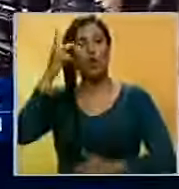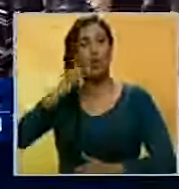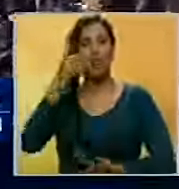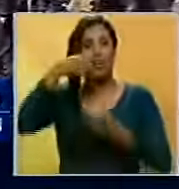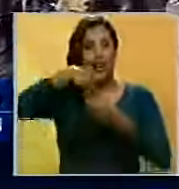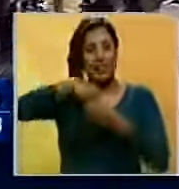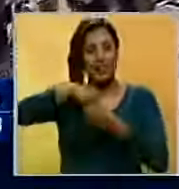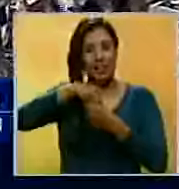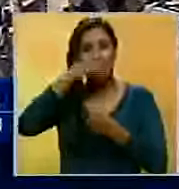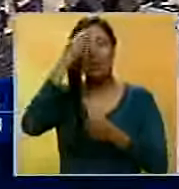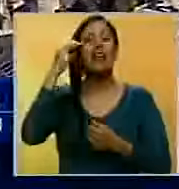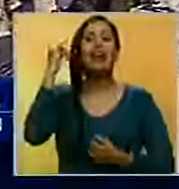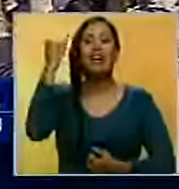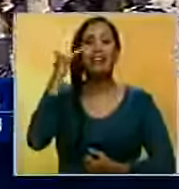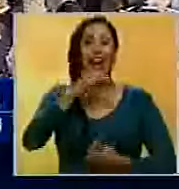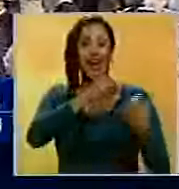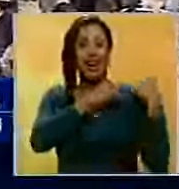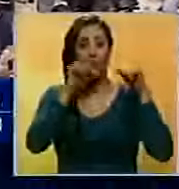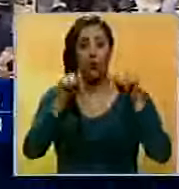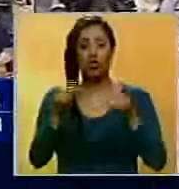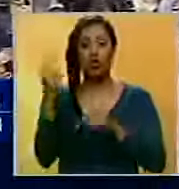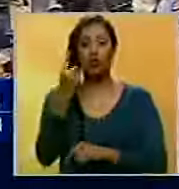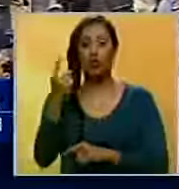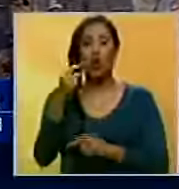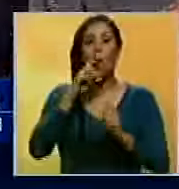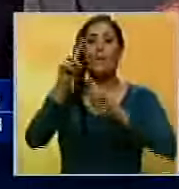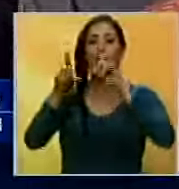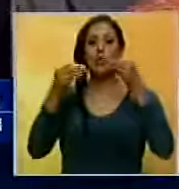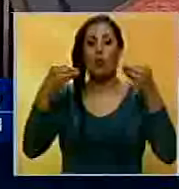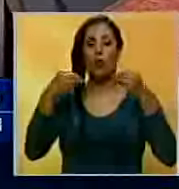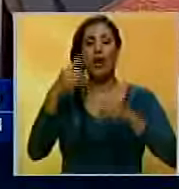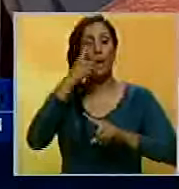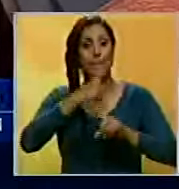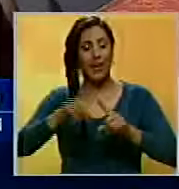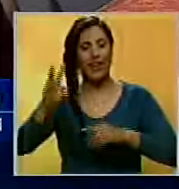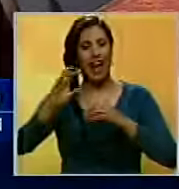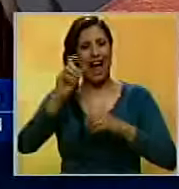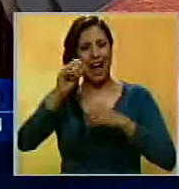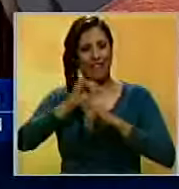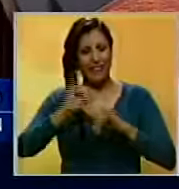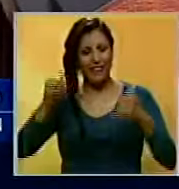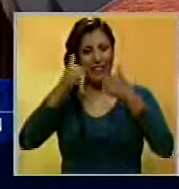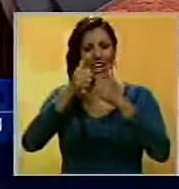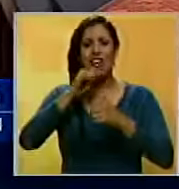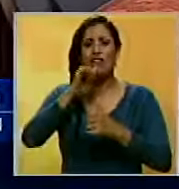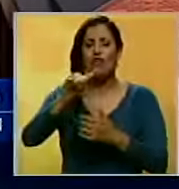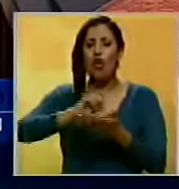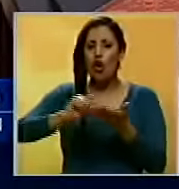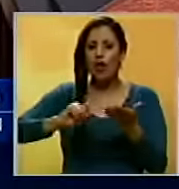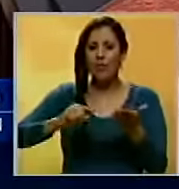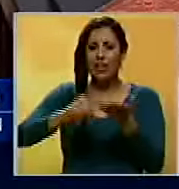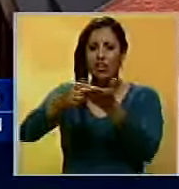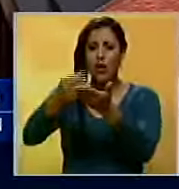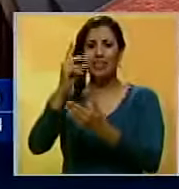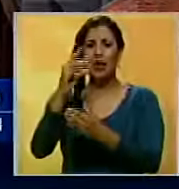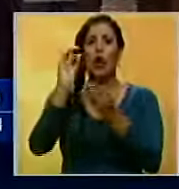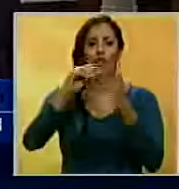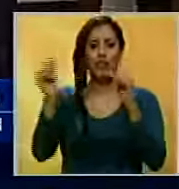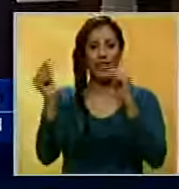interior instancia que se encargará no solo de la consulta pública sino de la redacción final del informe que se someterá a segunda